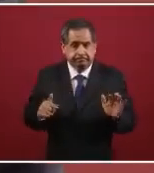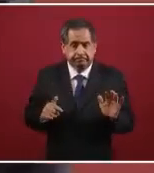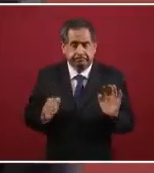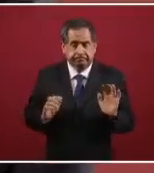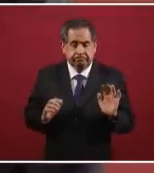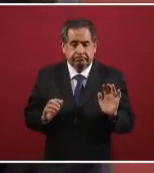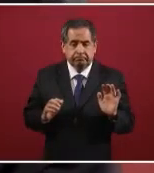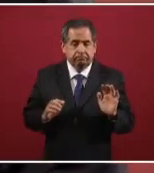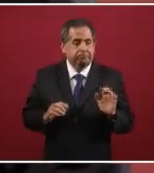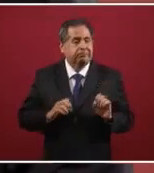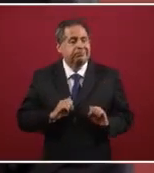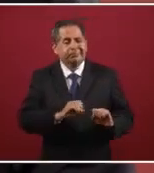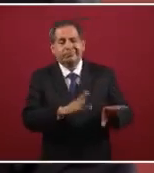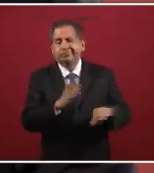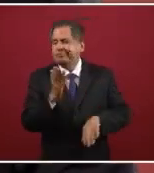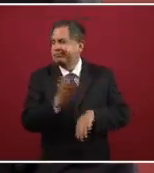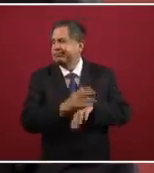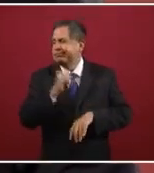prevalezca la impunidad.